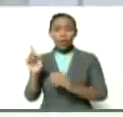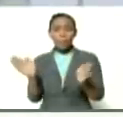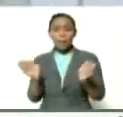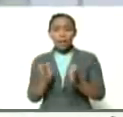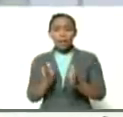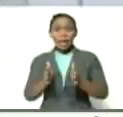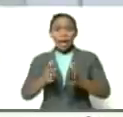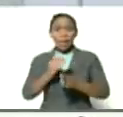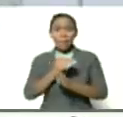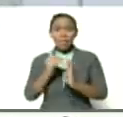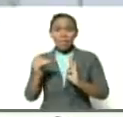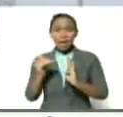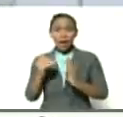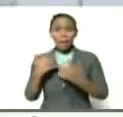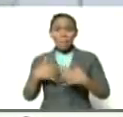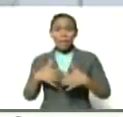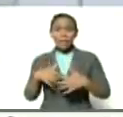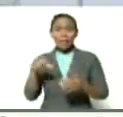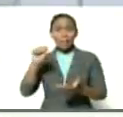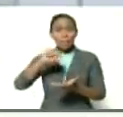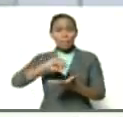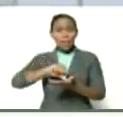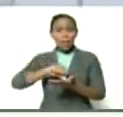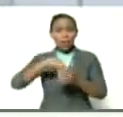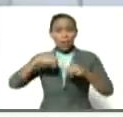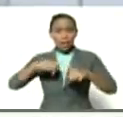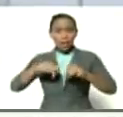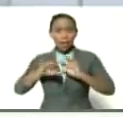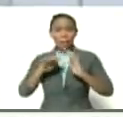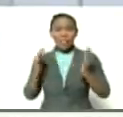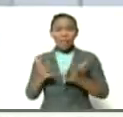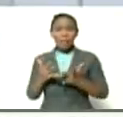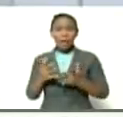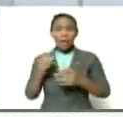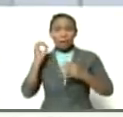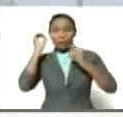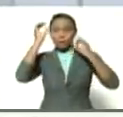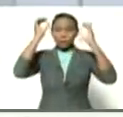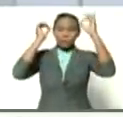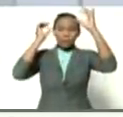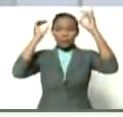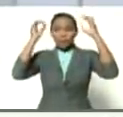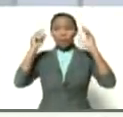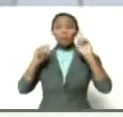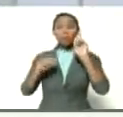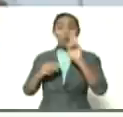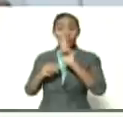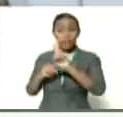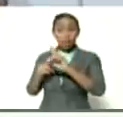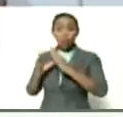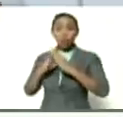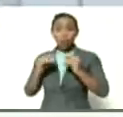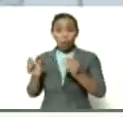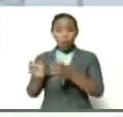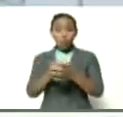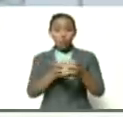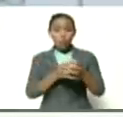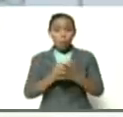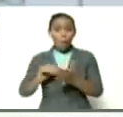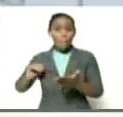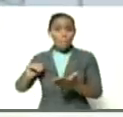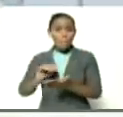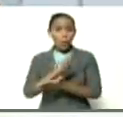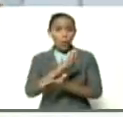medianas empresas. En medio de la pandemia, la creatividad, lo hemos visto, todos los sectores que se han